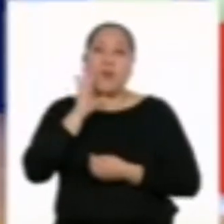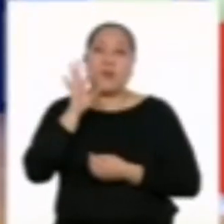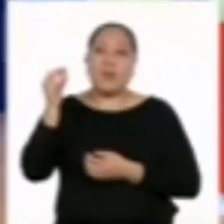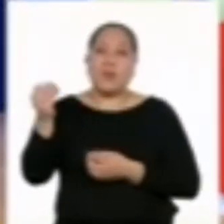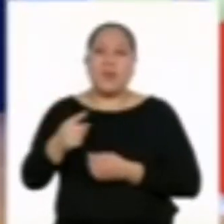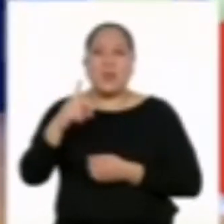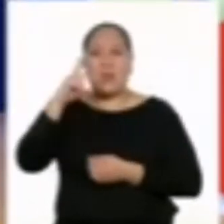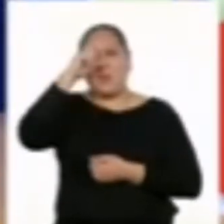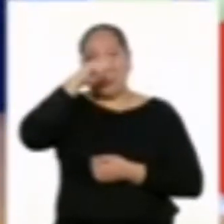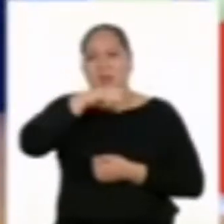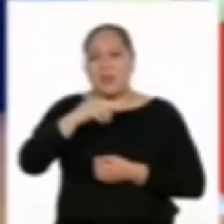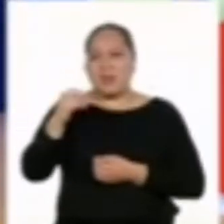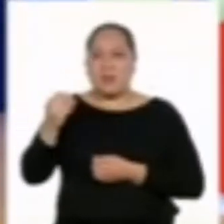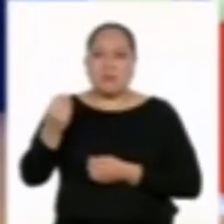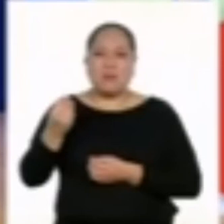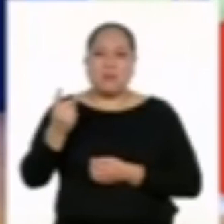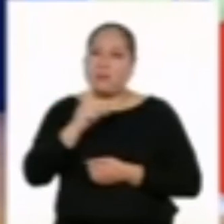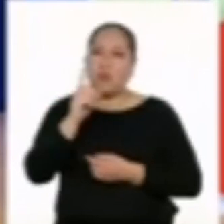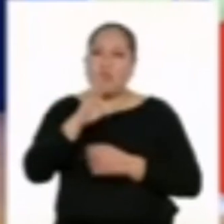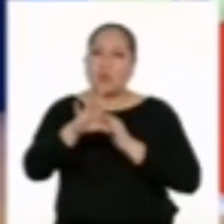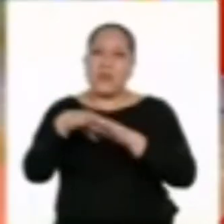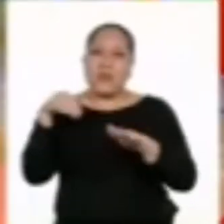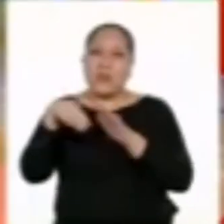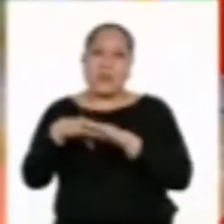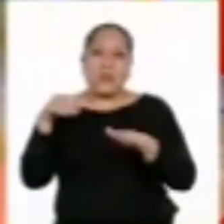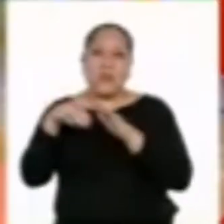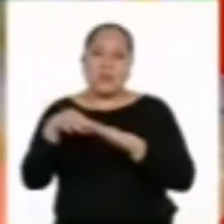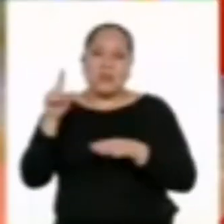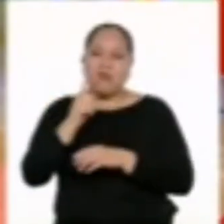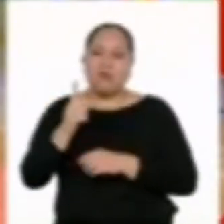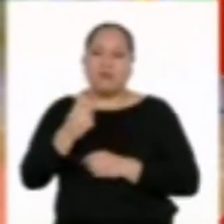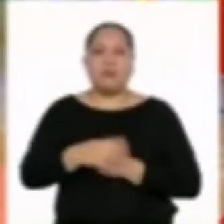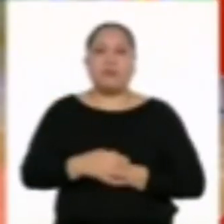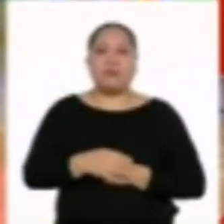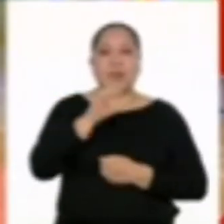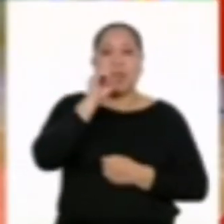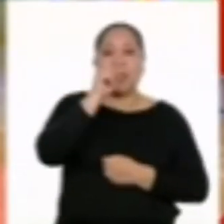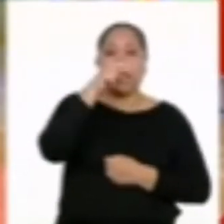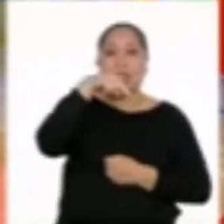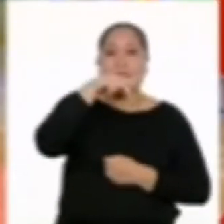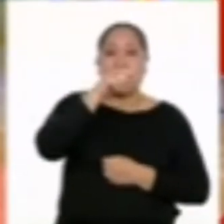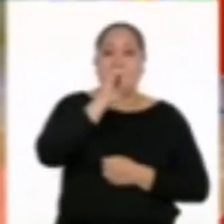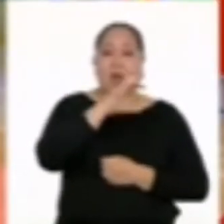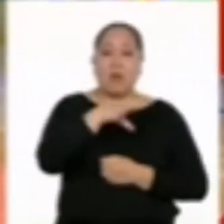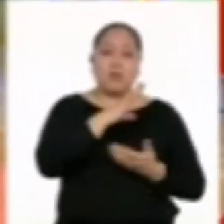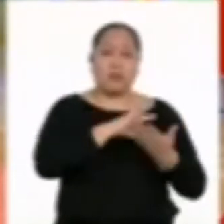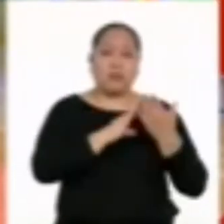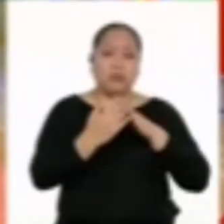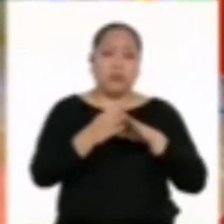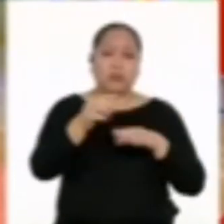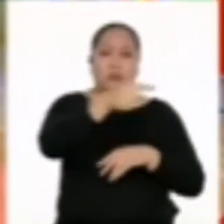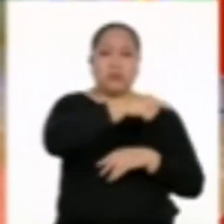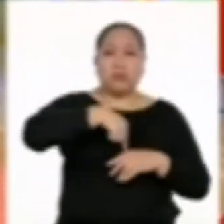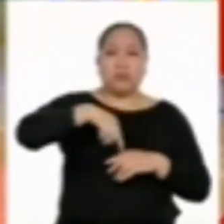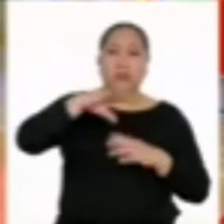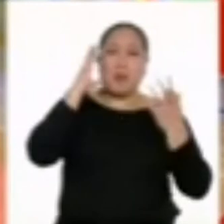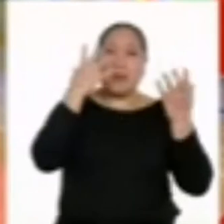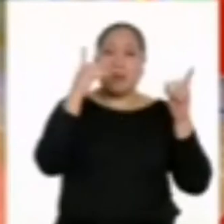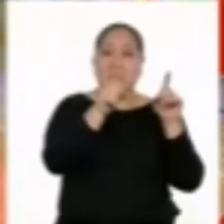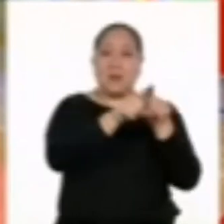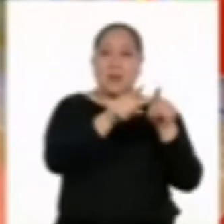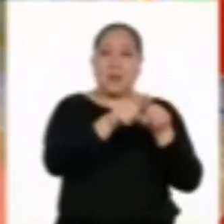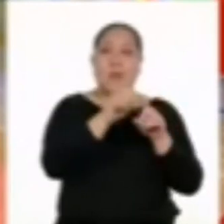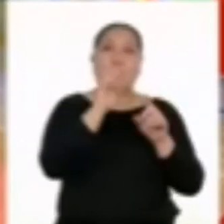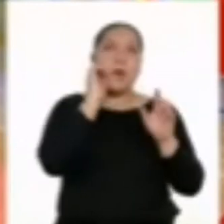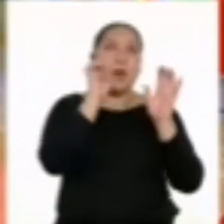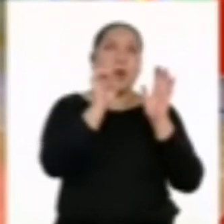han propuesto salir solo para lo indispensable. Santiago, por su parte, comenta que en su casa y comunidad está sucediendo algo similar